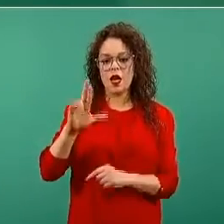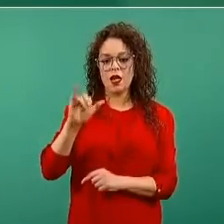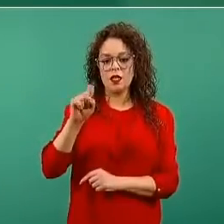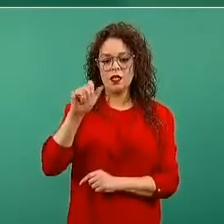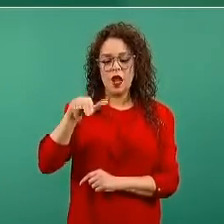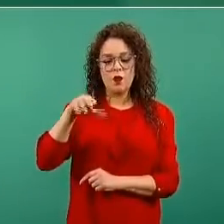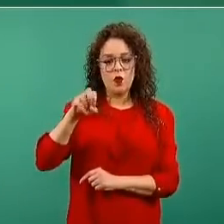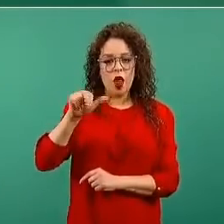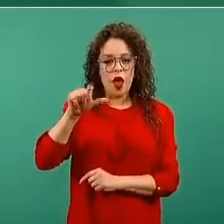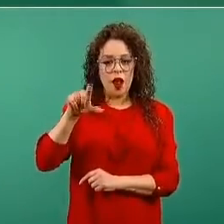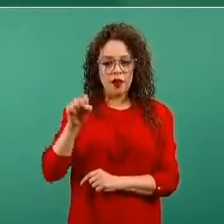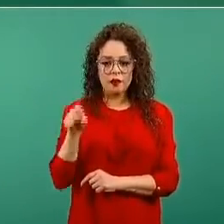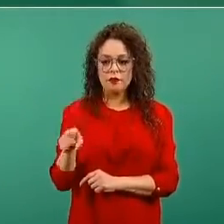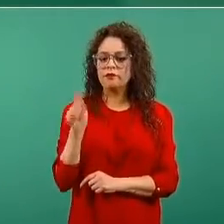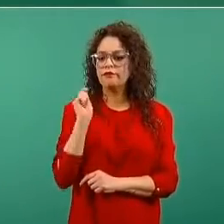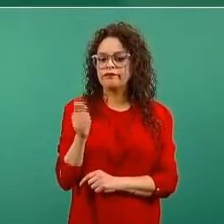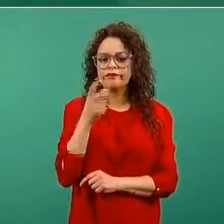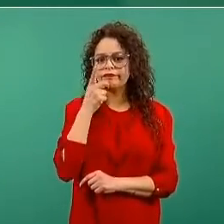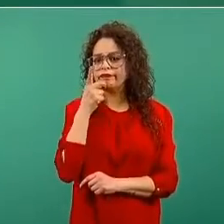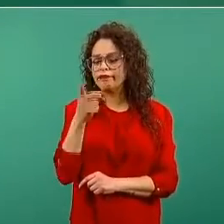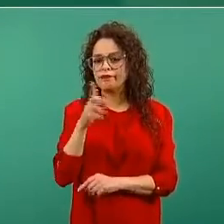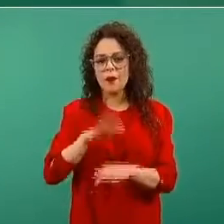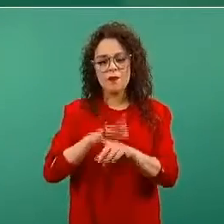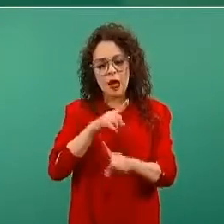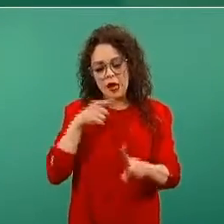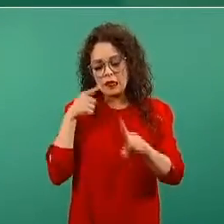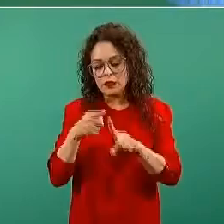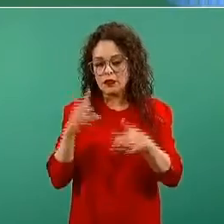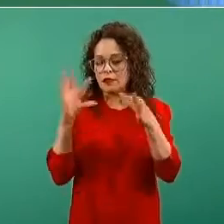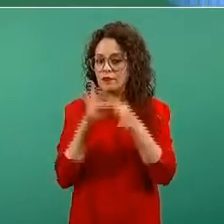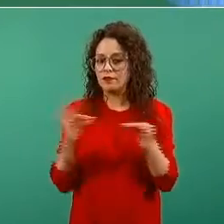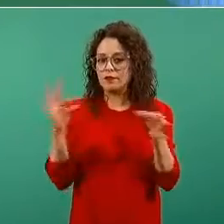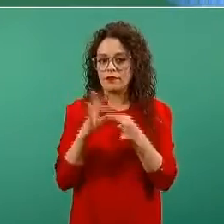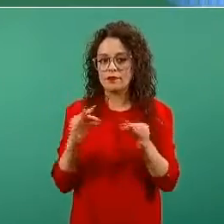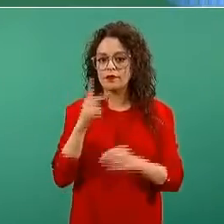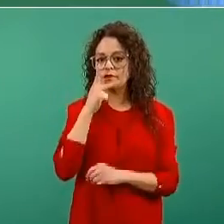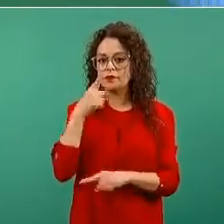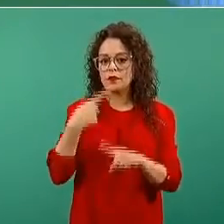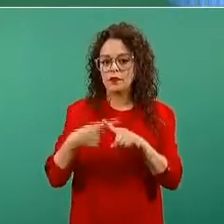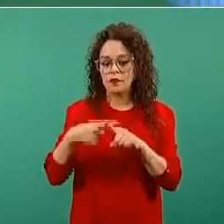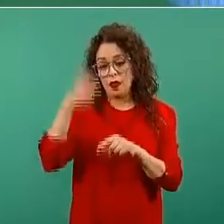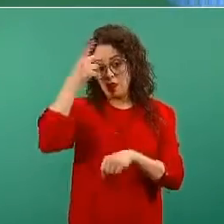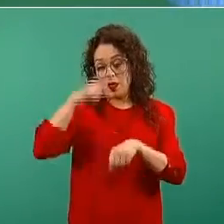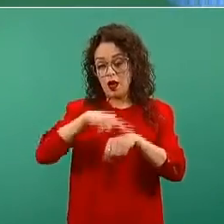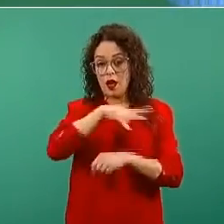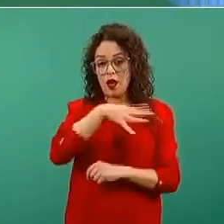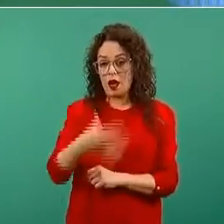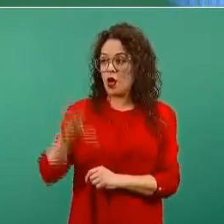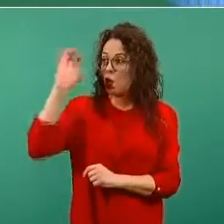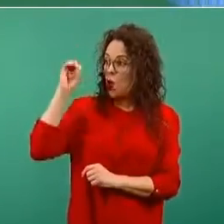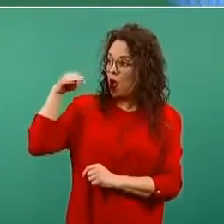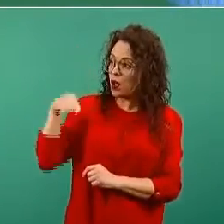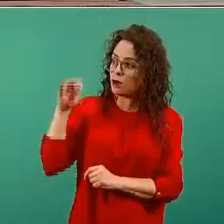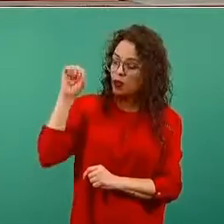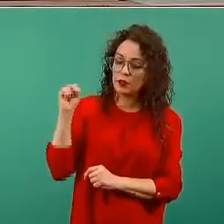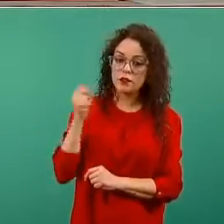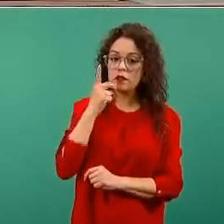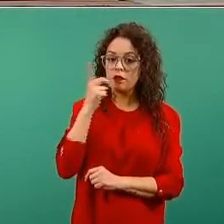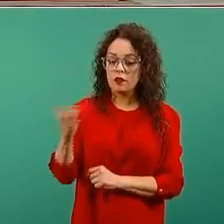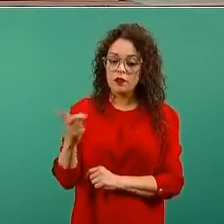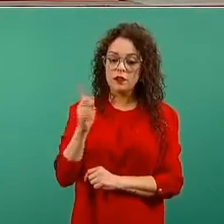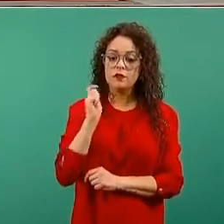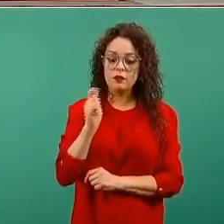hizo énfasis en las palabras del doctor Tedros Ghebreyesus, director general de la OMS, que hoy pronunció desde luego